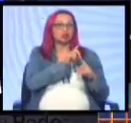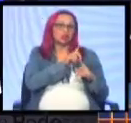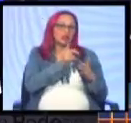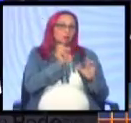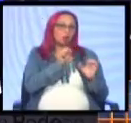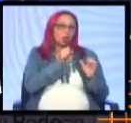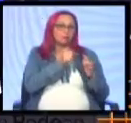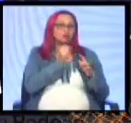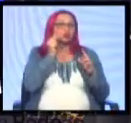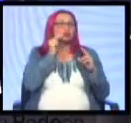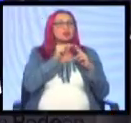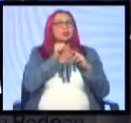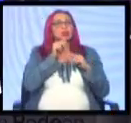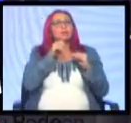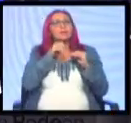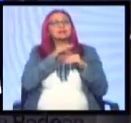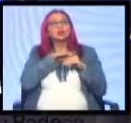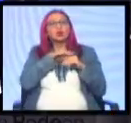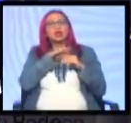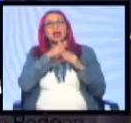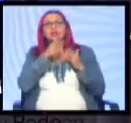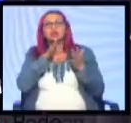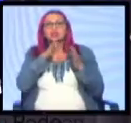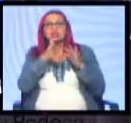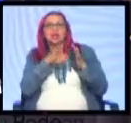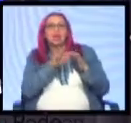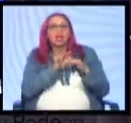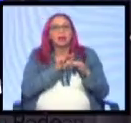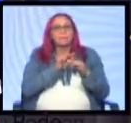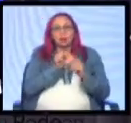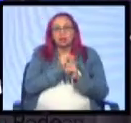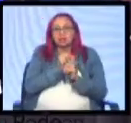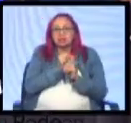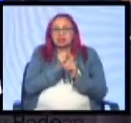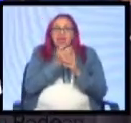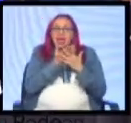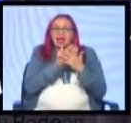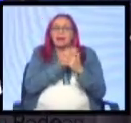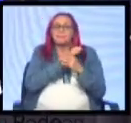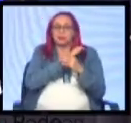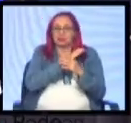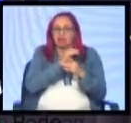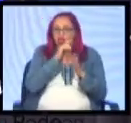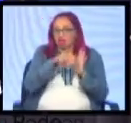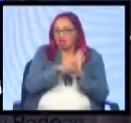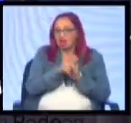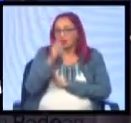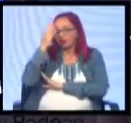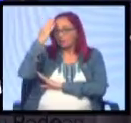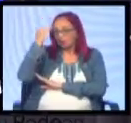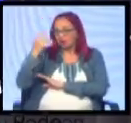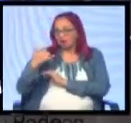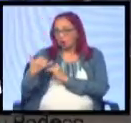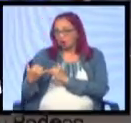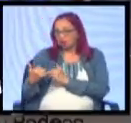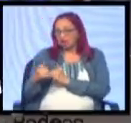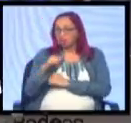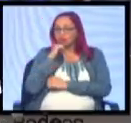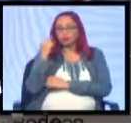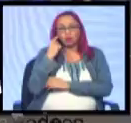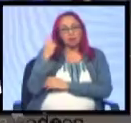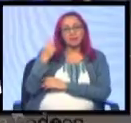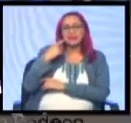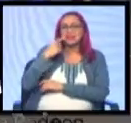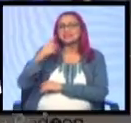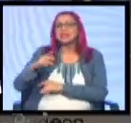conocer un poquitito más la parte esta de la lotería ilegal. Hablando de la lotería ilegal, ¿por qué ahorita no solo es